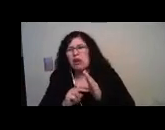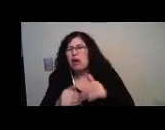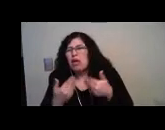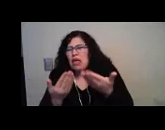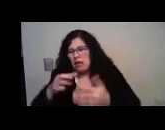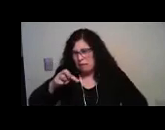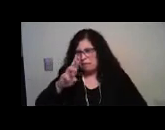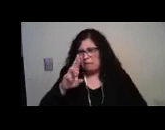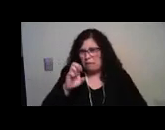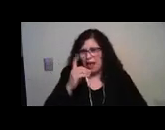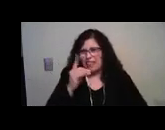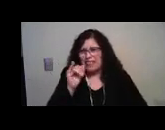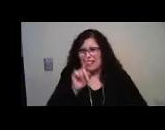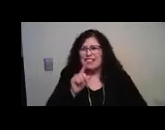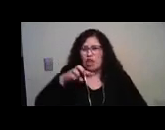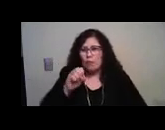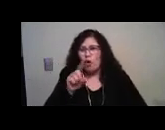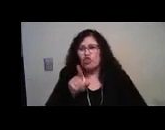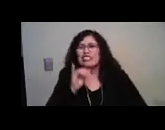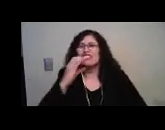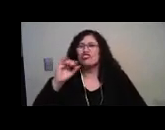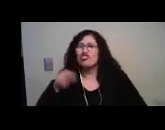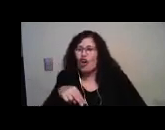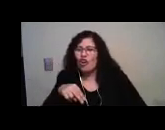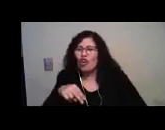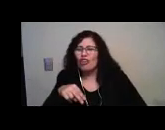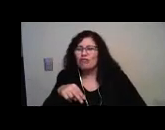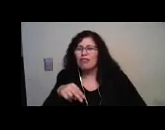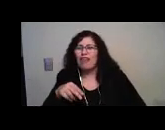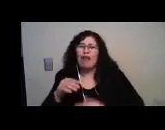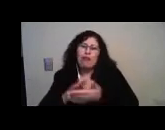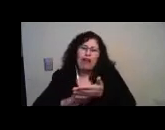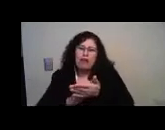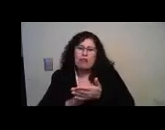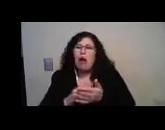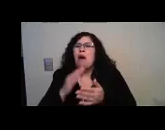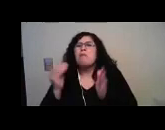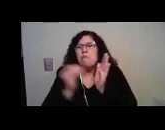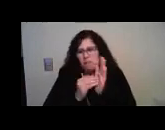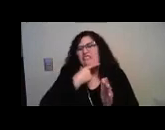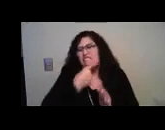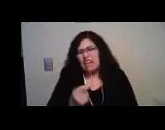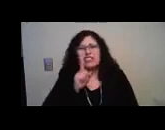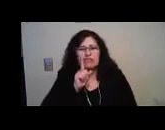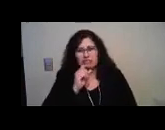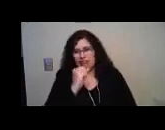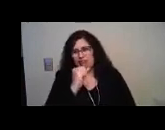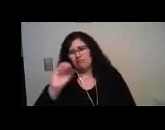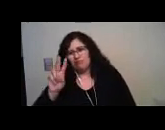predisposición, ¿ya? Como muchas veces pasa en este tipo de patologías.